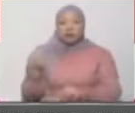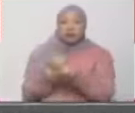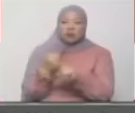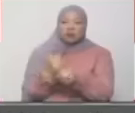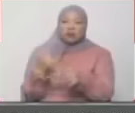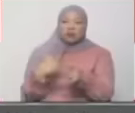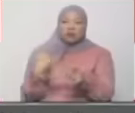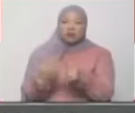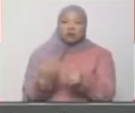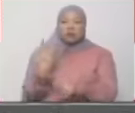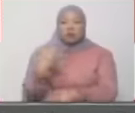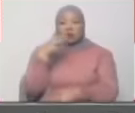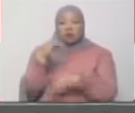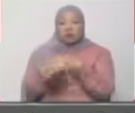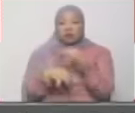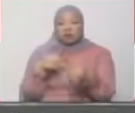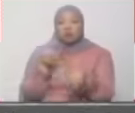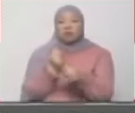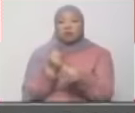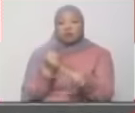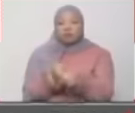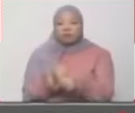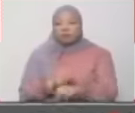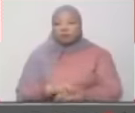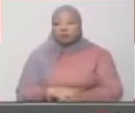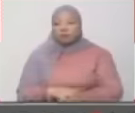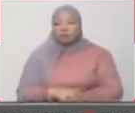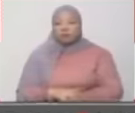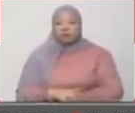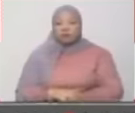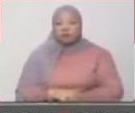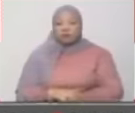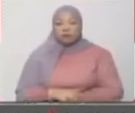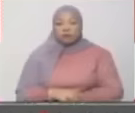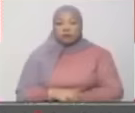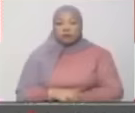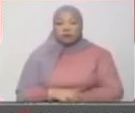lancé 4 líneas a la Fuerza Armada.